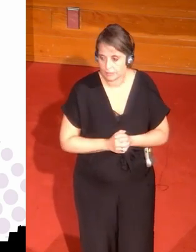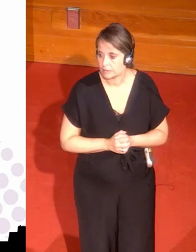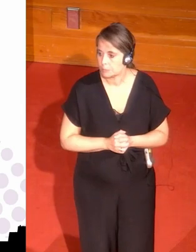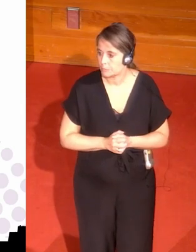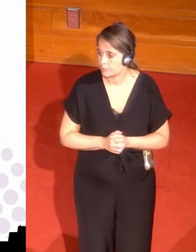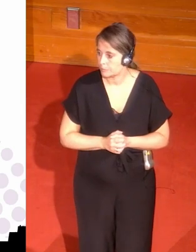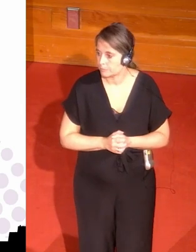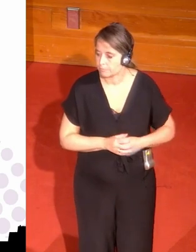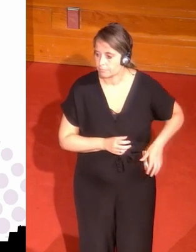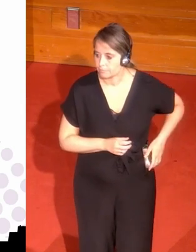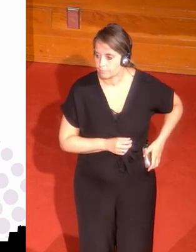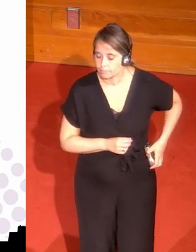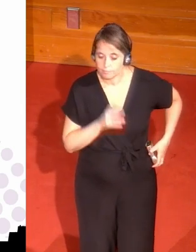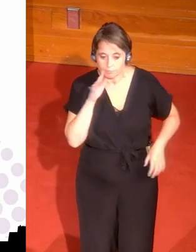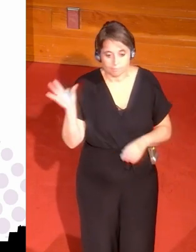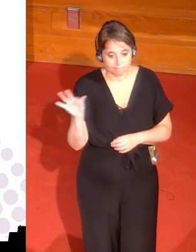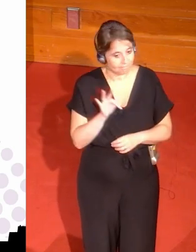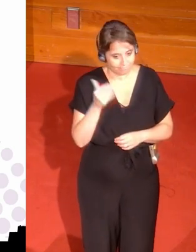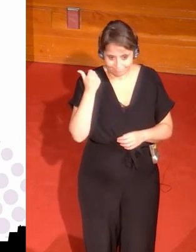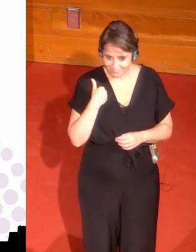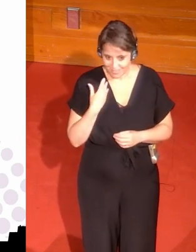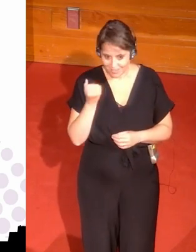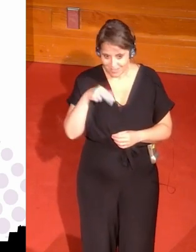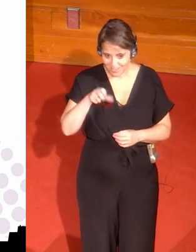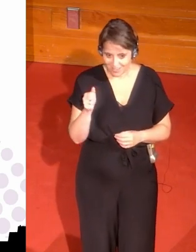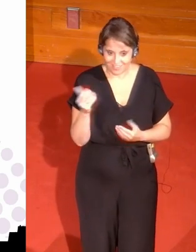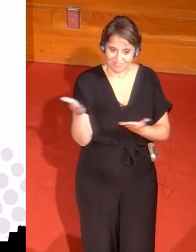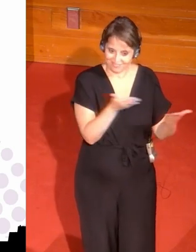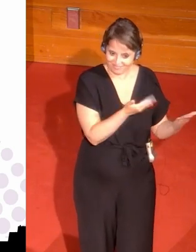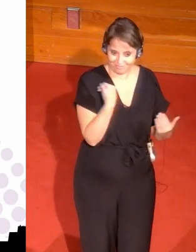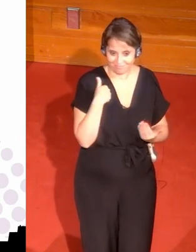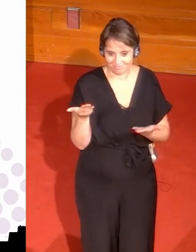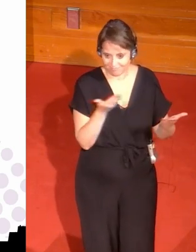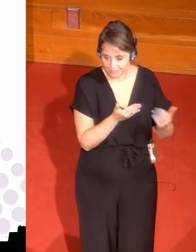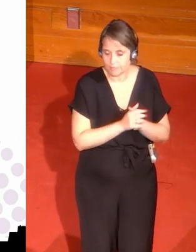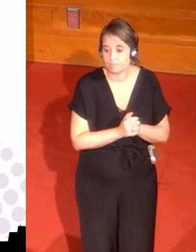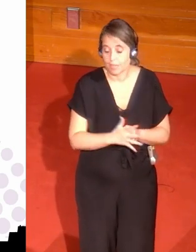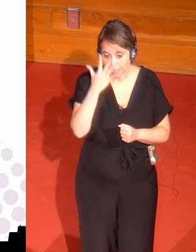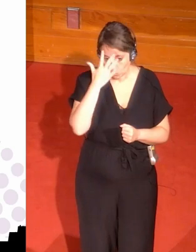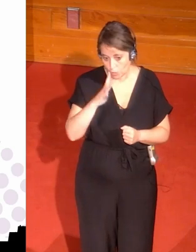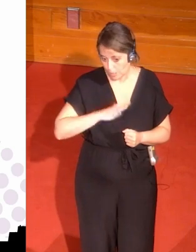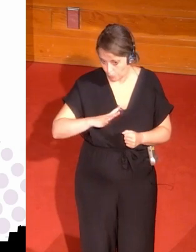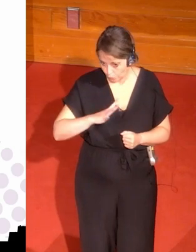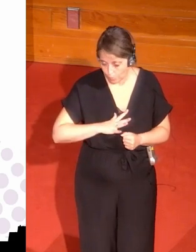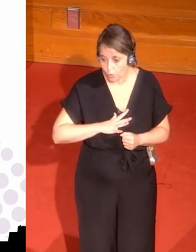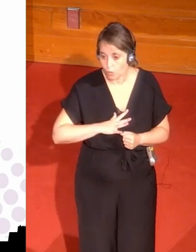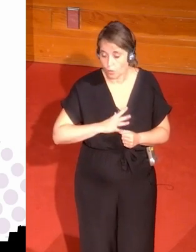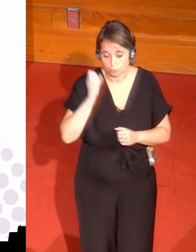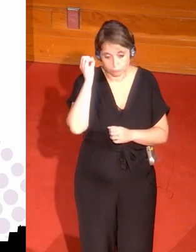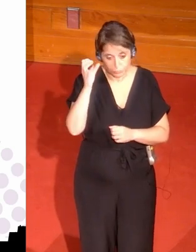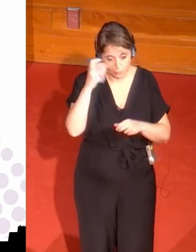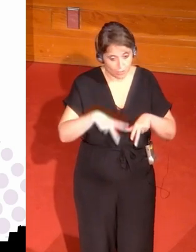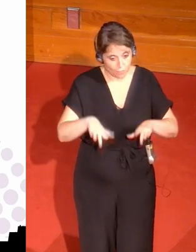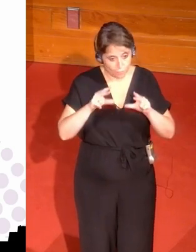esco Bueno voy a pasarle ya la palabra a an simplemente recordarles que al finalizar la